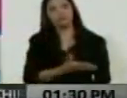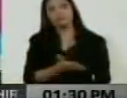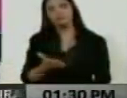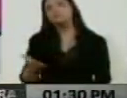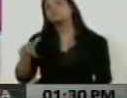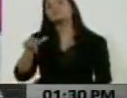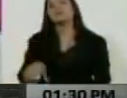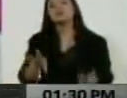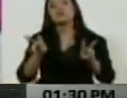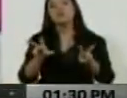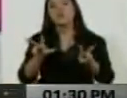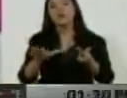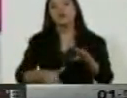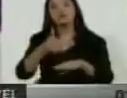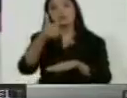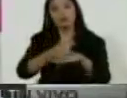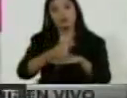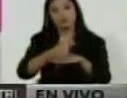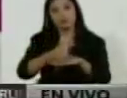esta nueva junta directiva